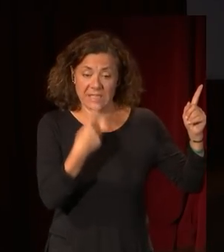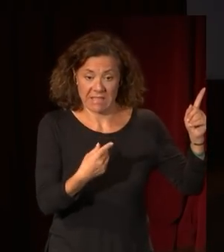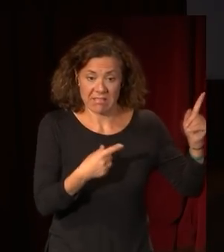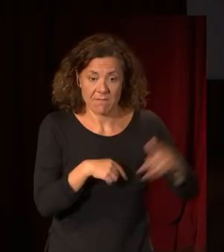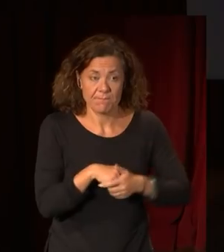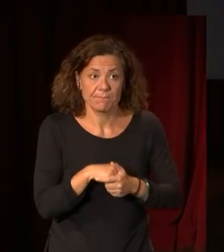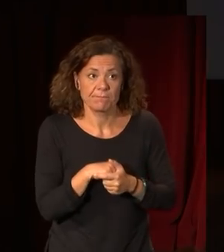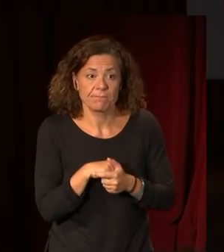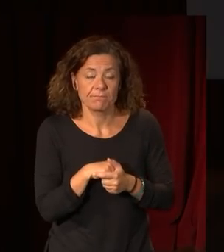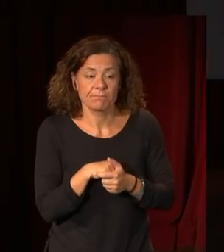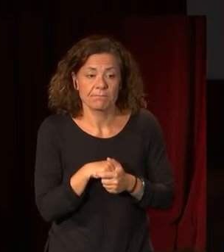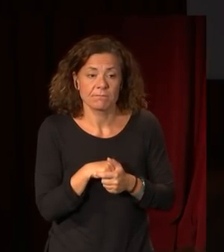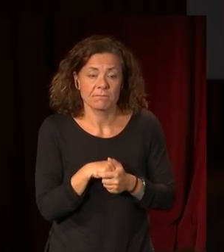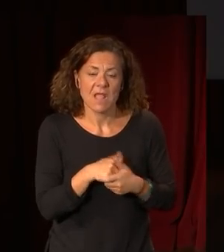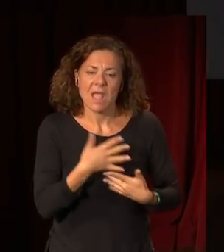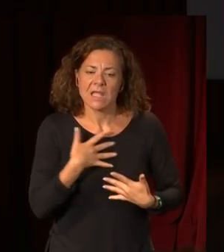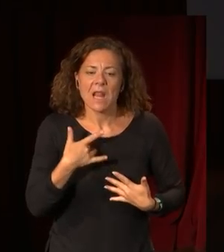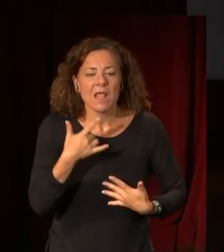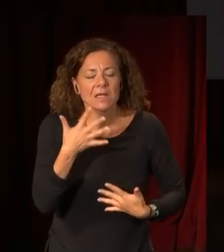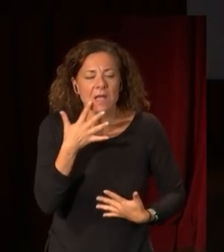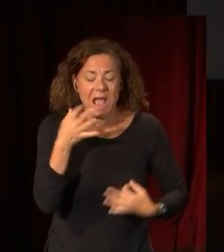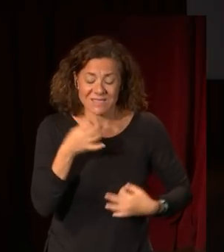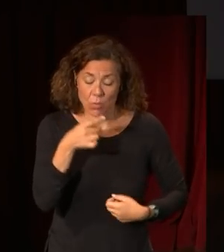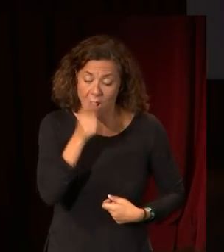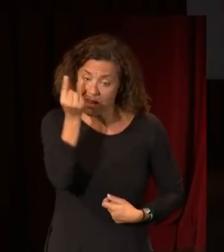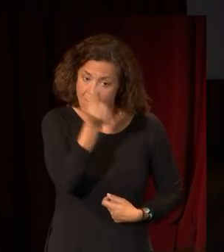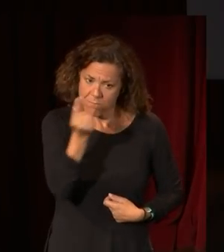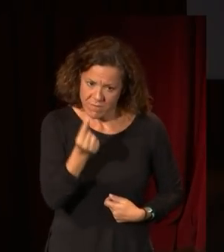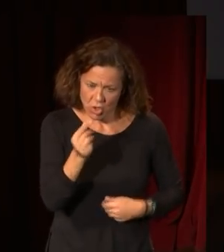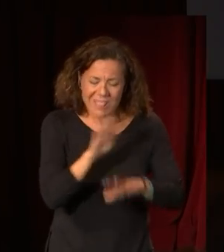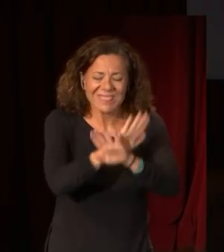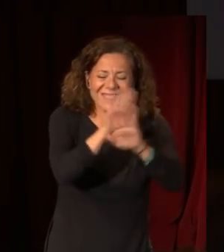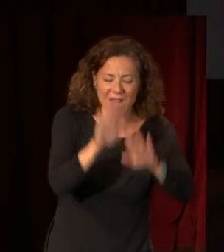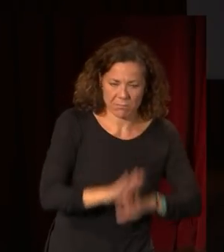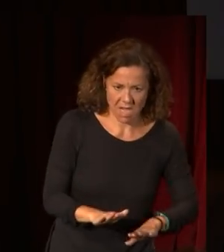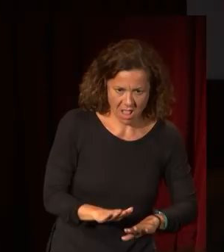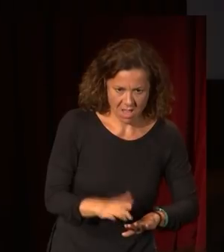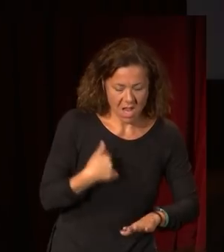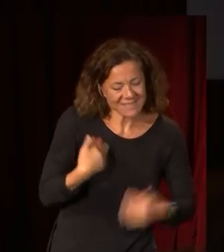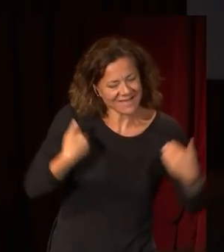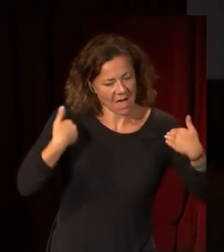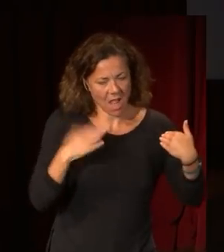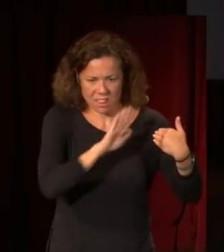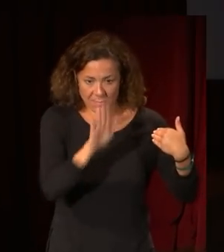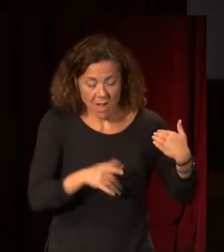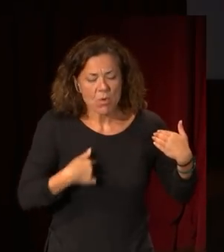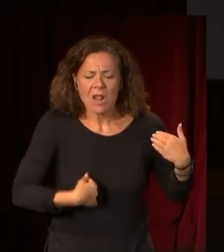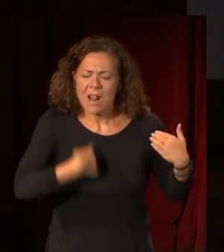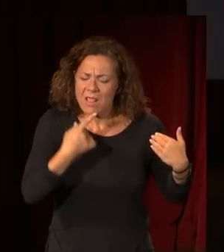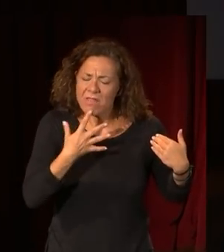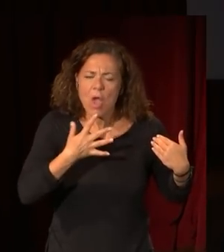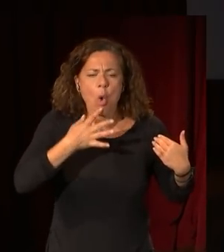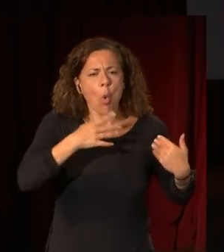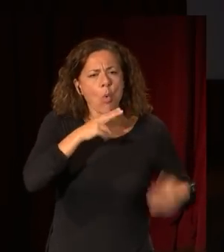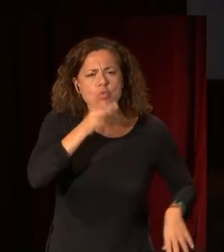se quiere asegurar que bermejo acabará el retablo se ocupará de acabar el retablo porque se dice que jure ante